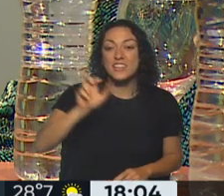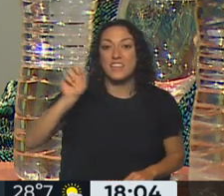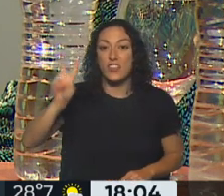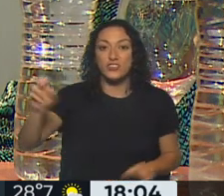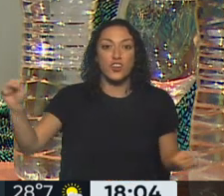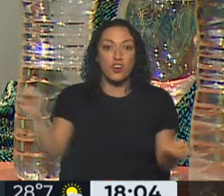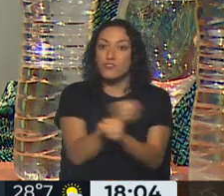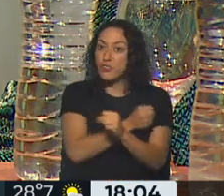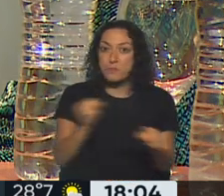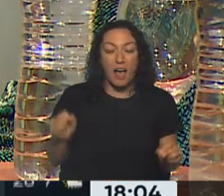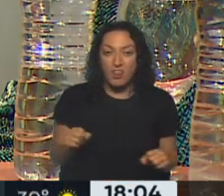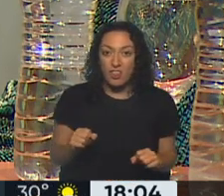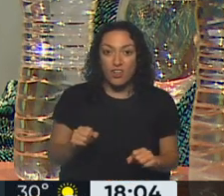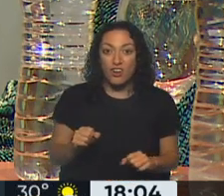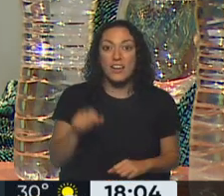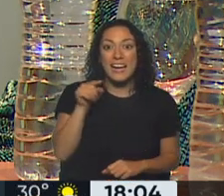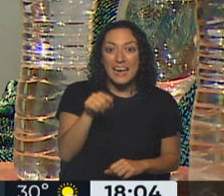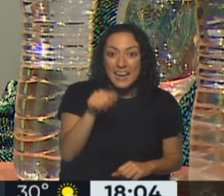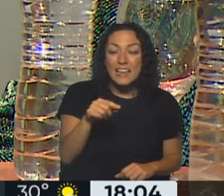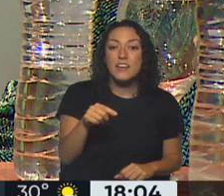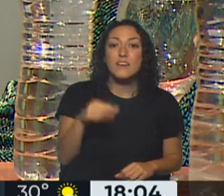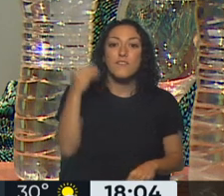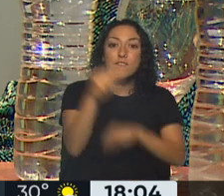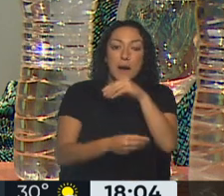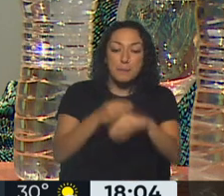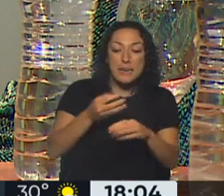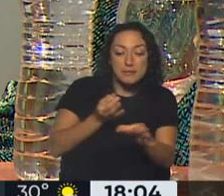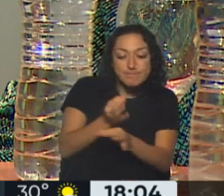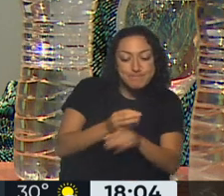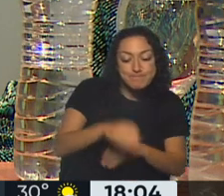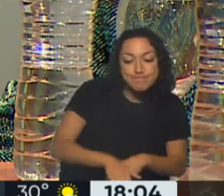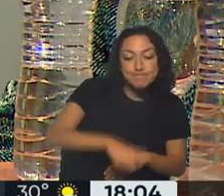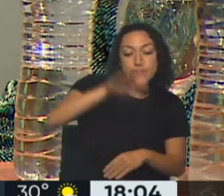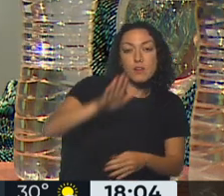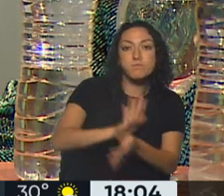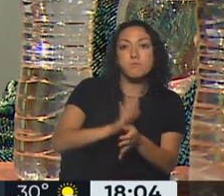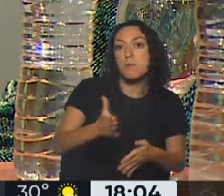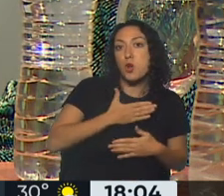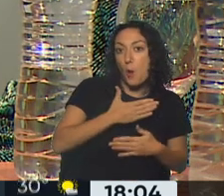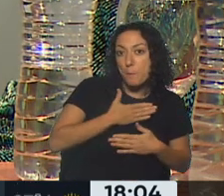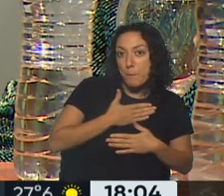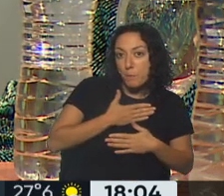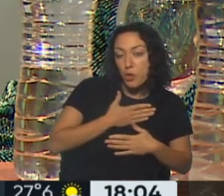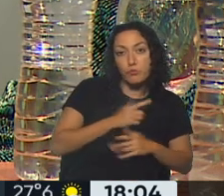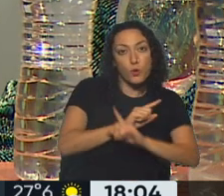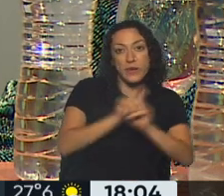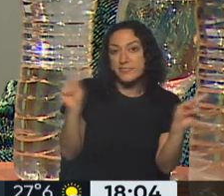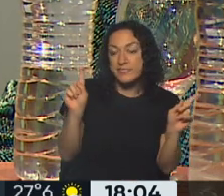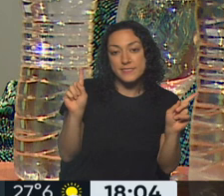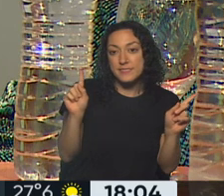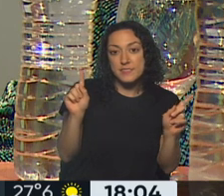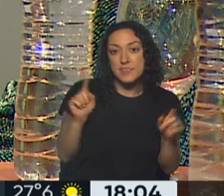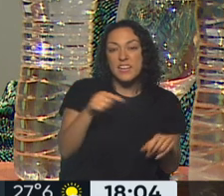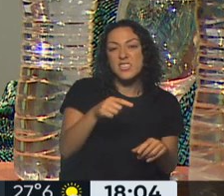132, que no es hijo de la familia que lo crió como propio en Tucumán, dueña de